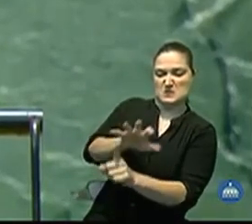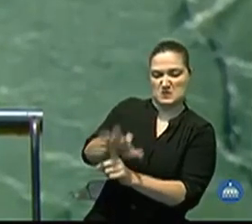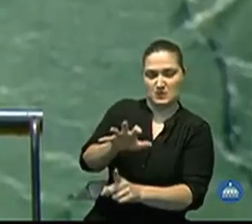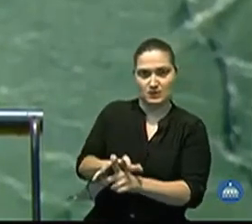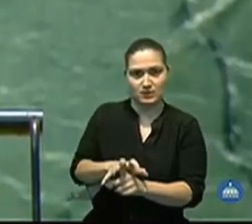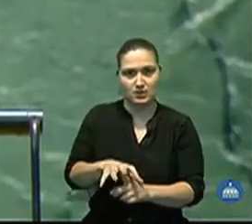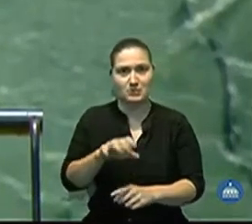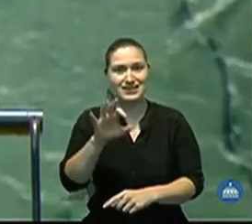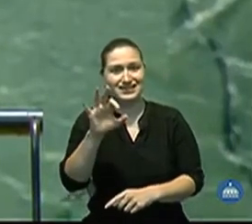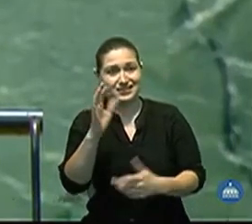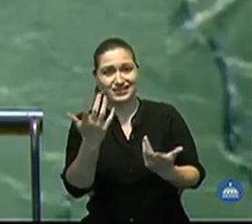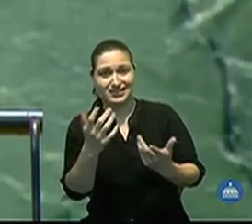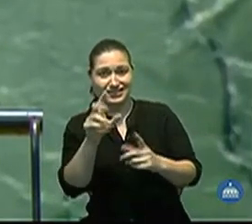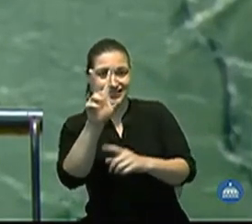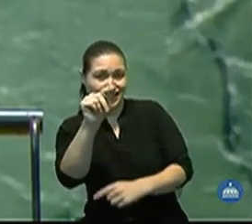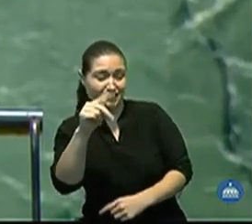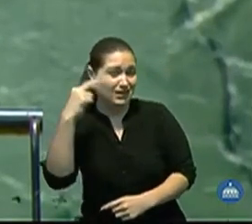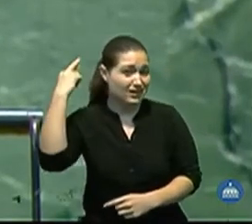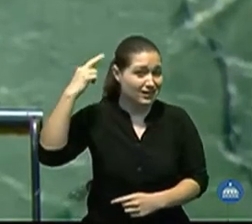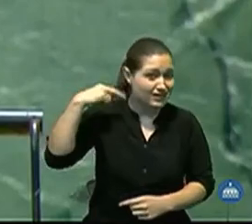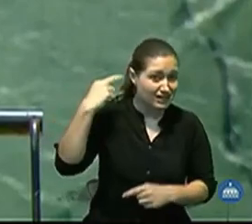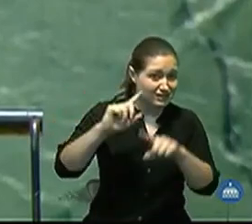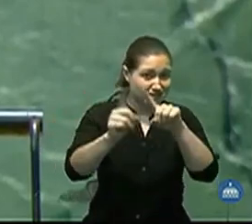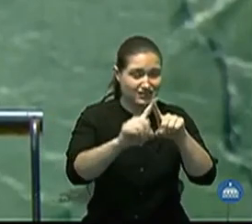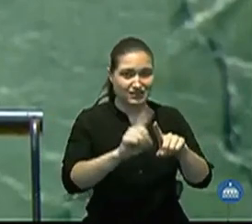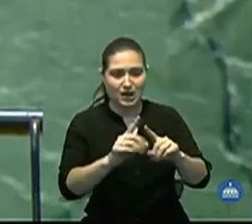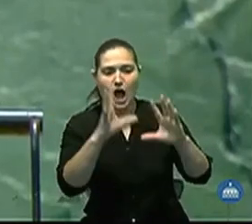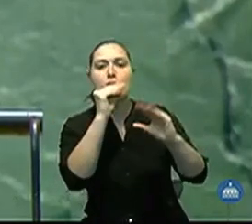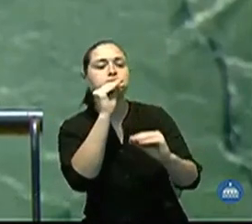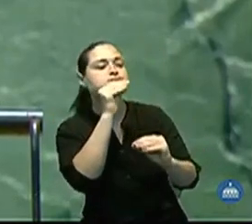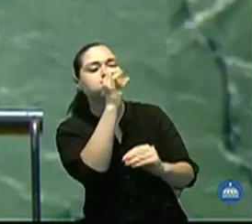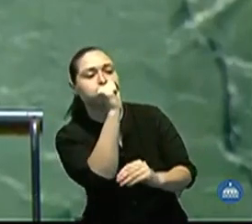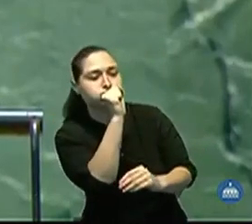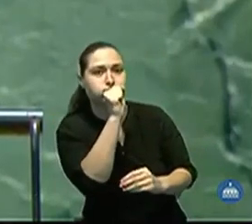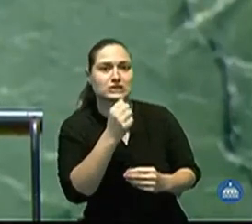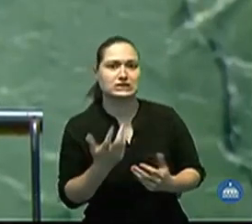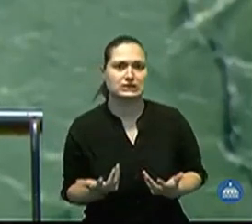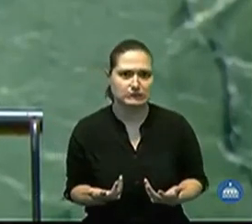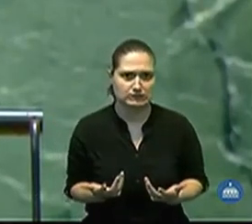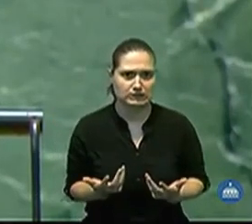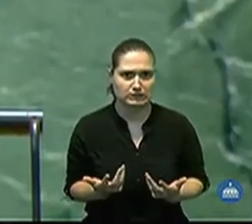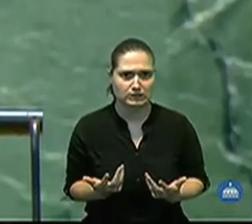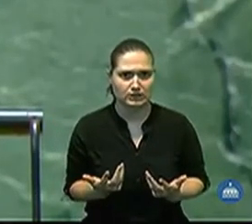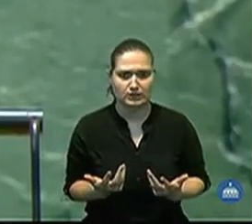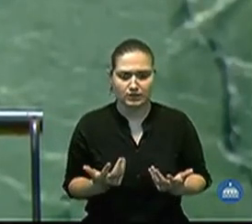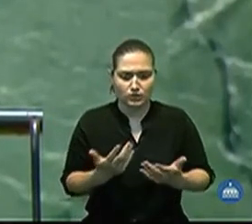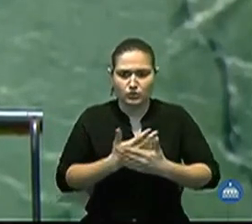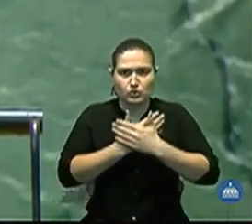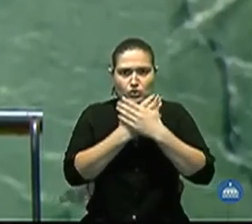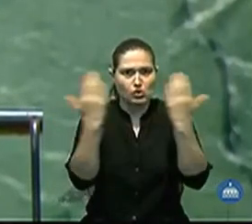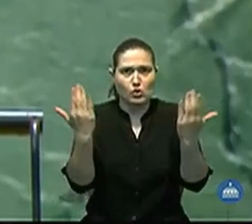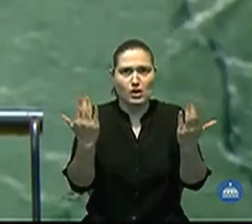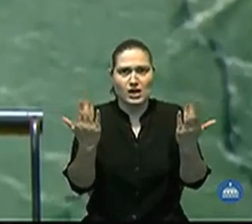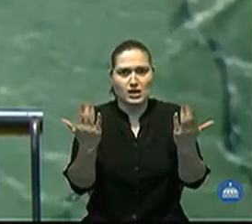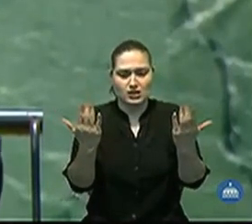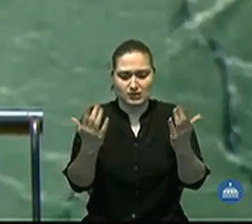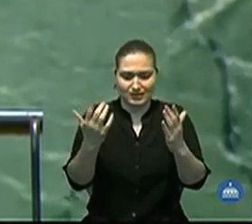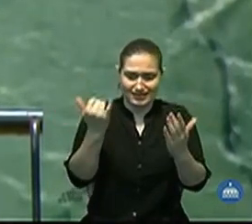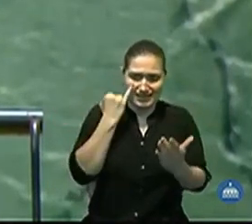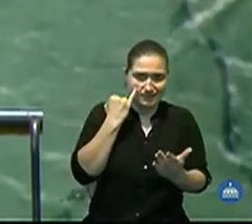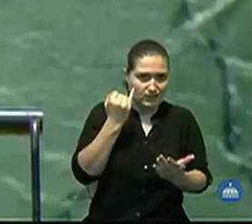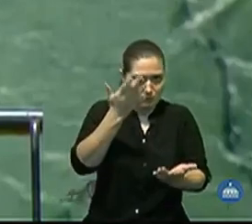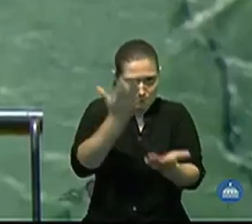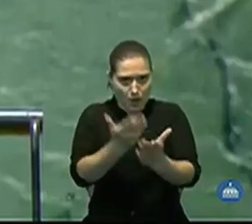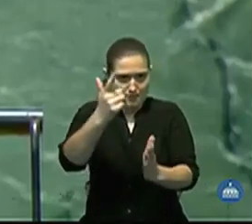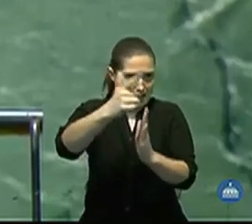debida transparencia que requiere cualquier proceso electoral y sin sustento documental alguno. La crisis no hará más que